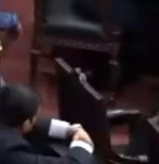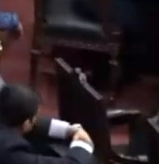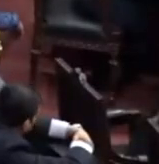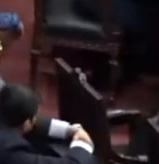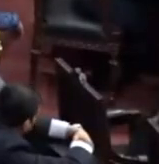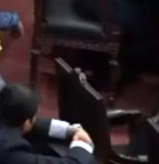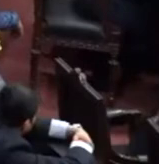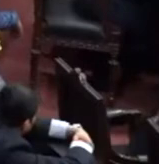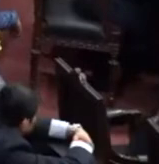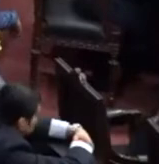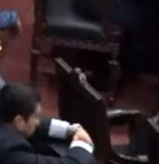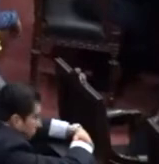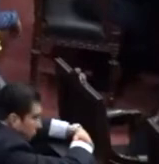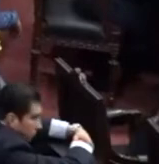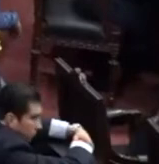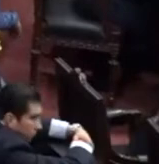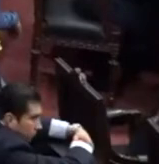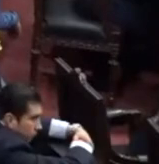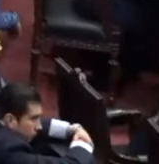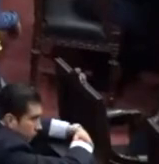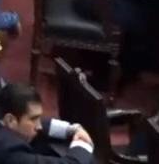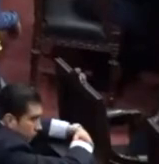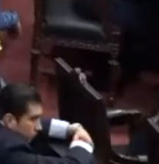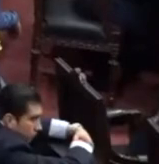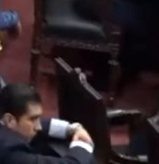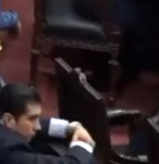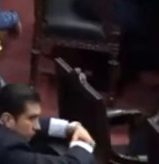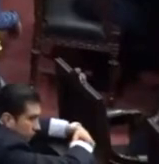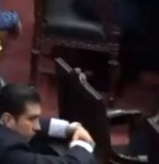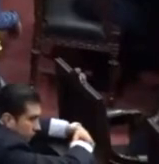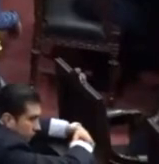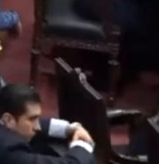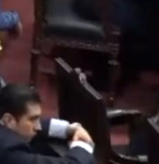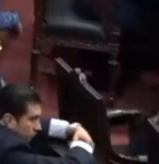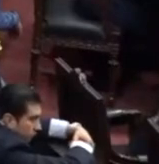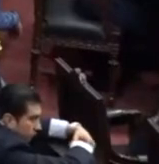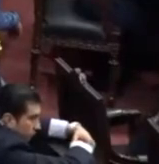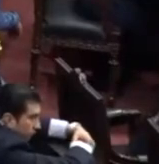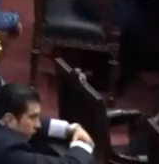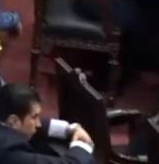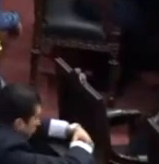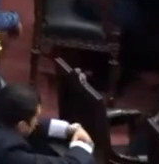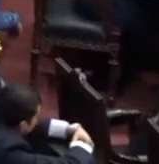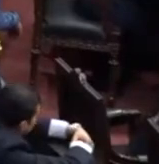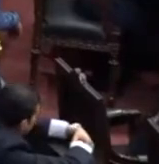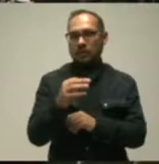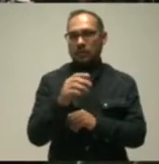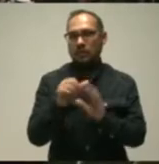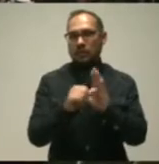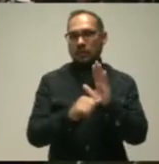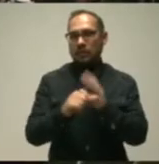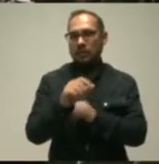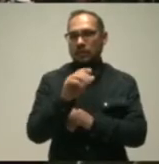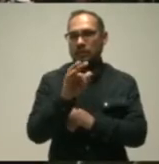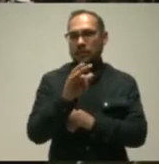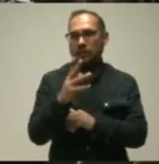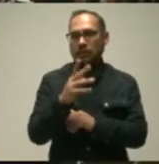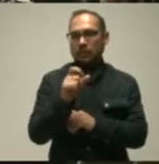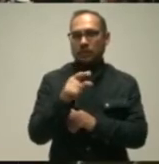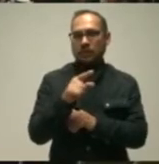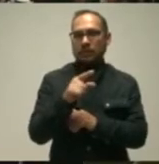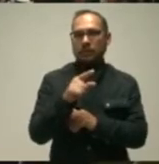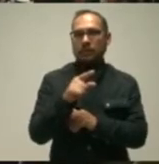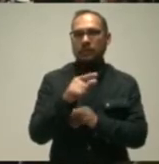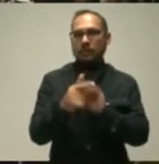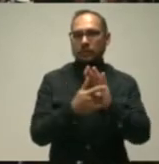2007 a diciembre de 2016 4.246 pérez fueron denunciadas por aborto hidalgo pudo haberse